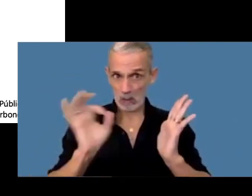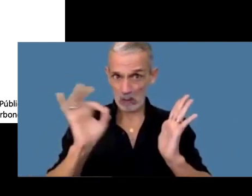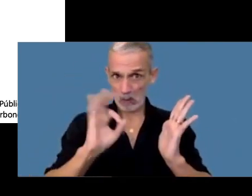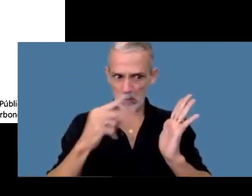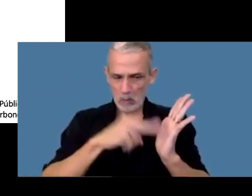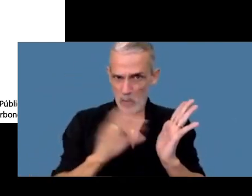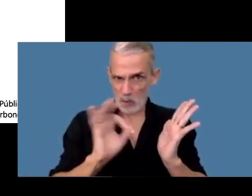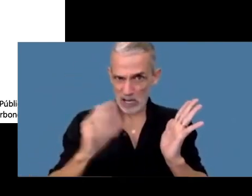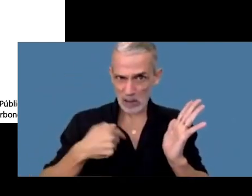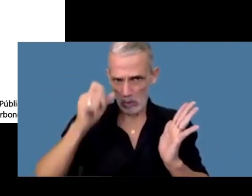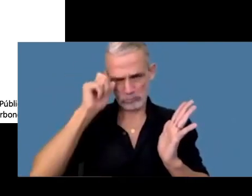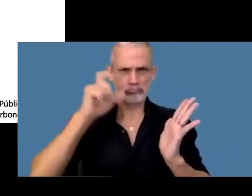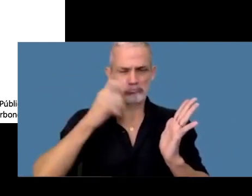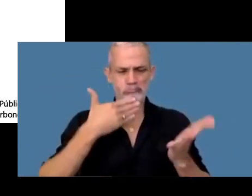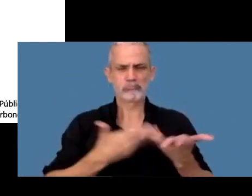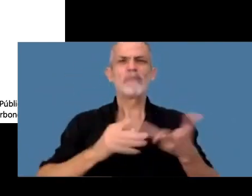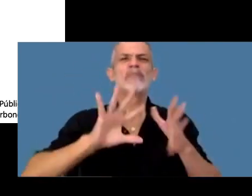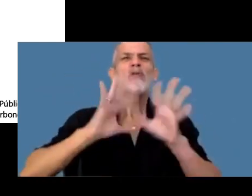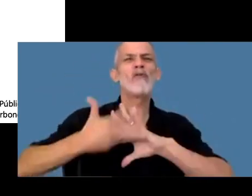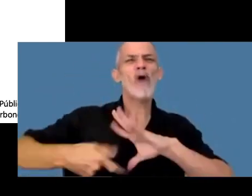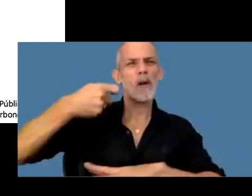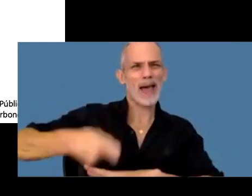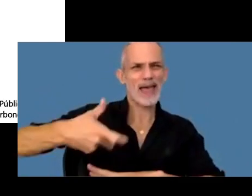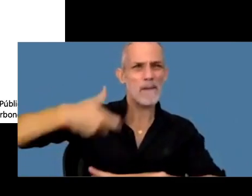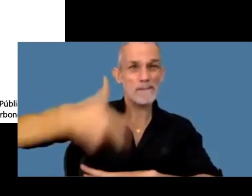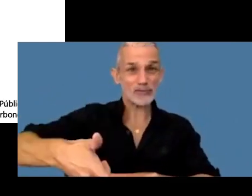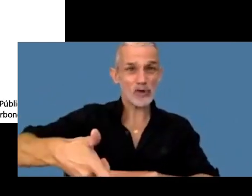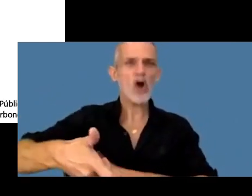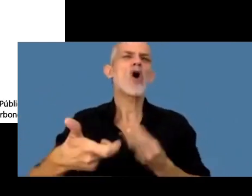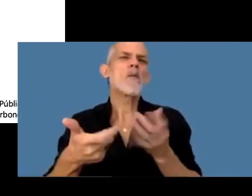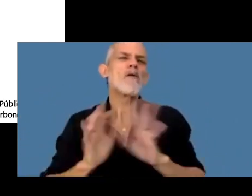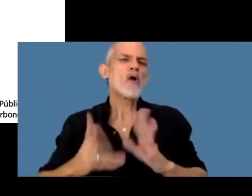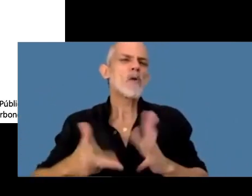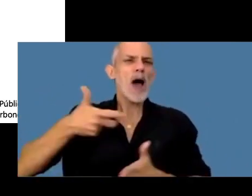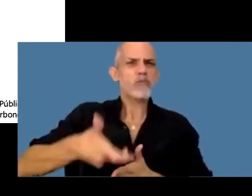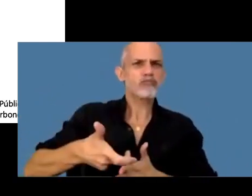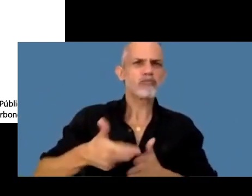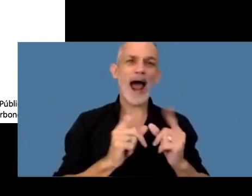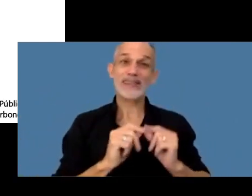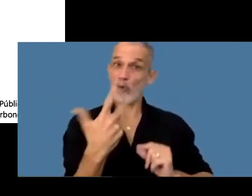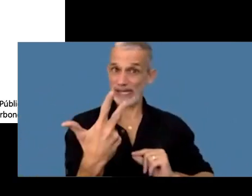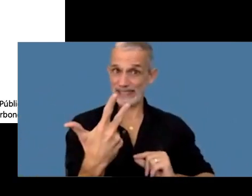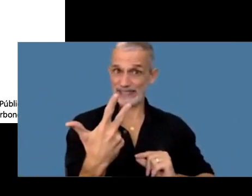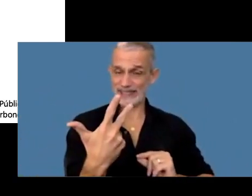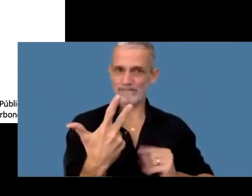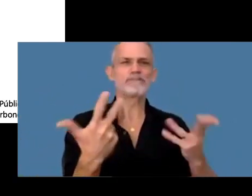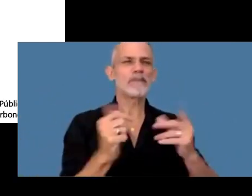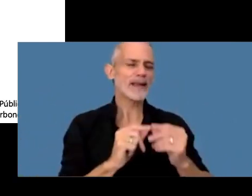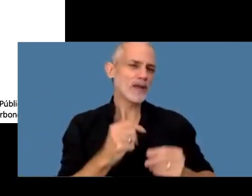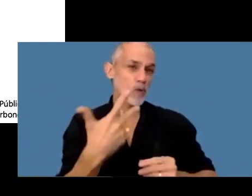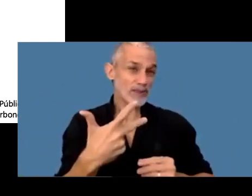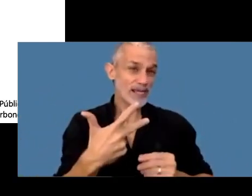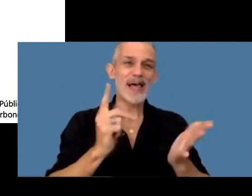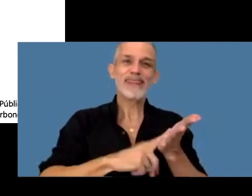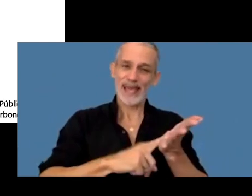atención. Las formas de inversión están contempladas o consideradas en el artículo 3. En el artículo 3 del decreto